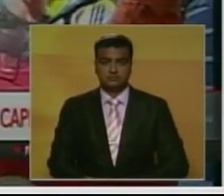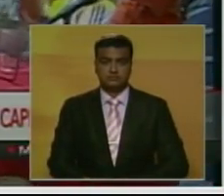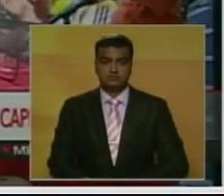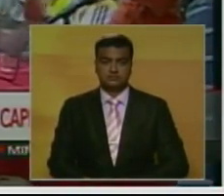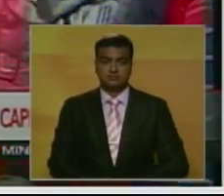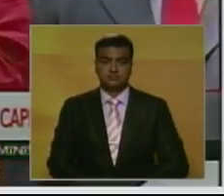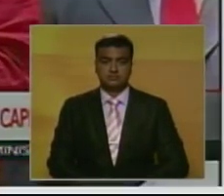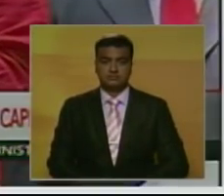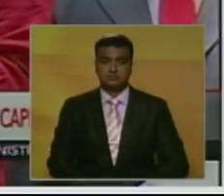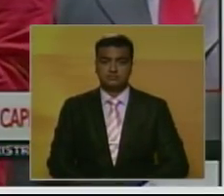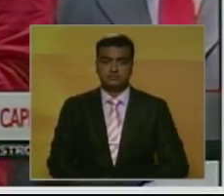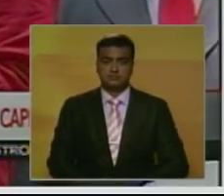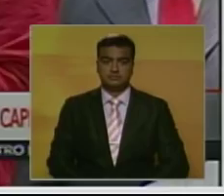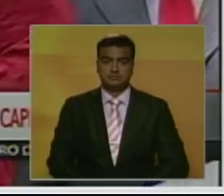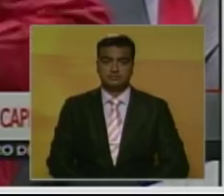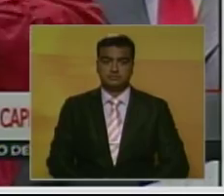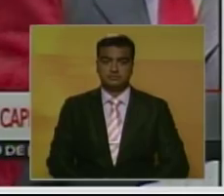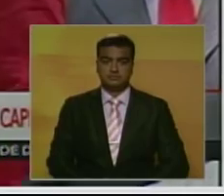Pero el